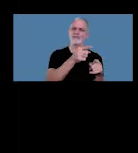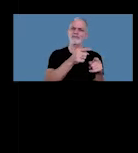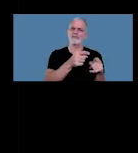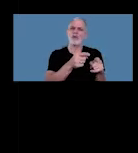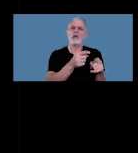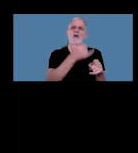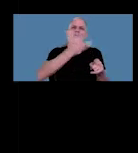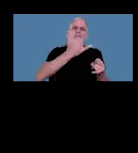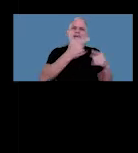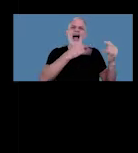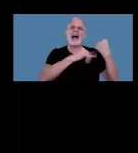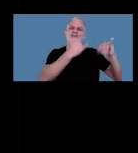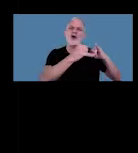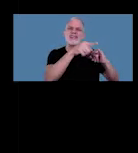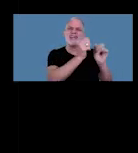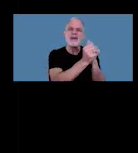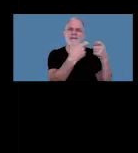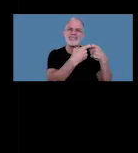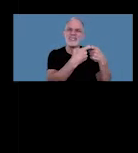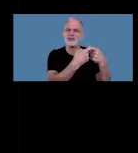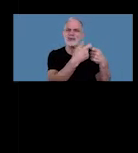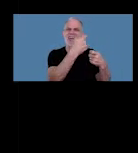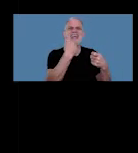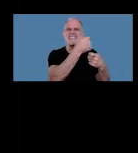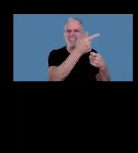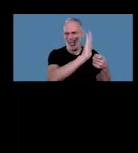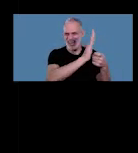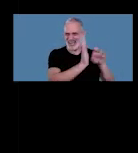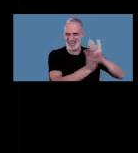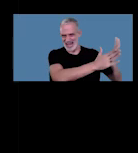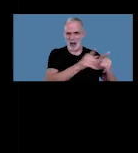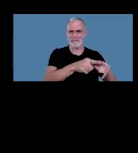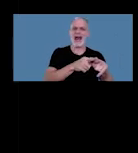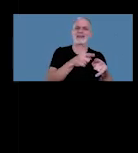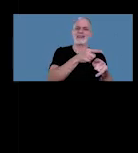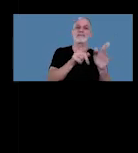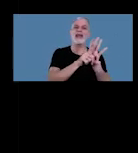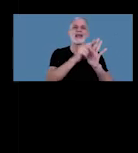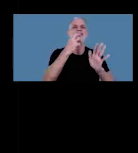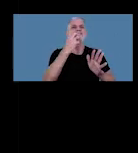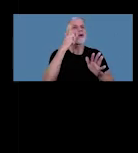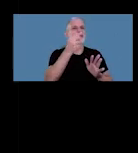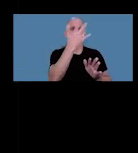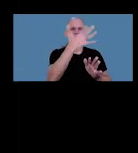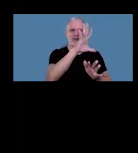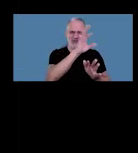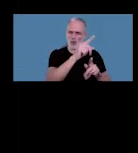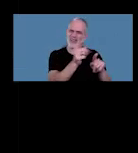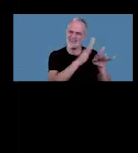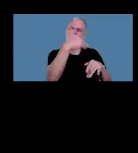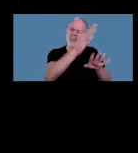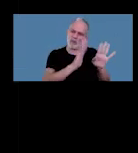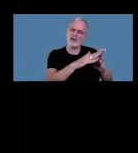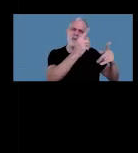tenencias accionarias de las sociedades anónimas y de toda sociedad prevista en la ley 19.550, que después se evalúa